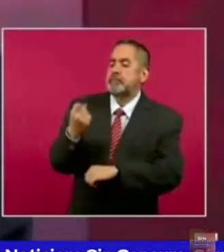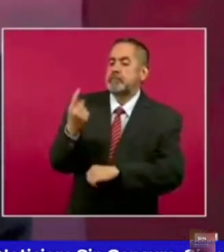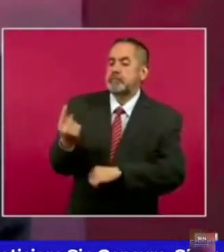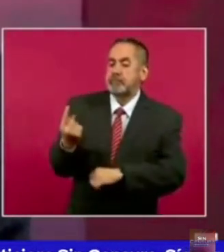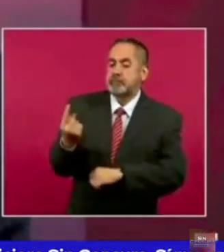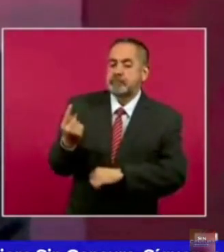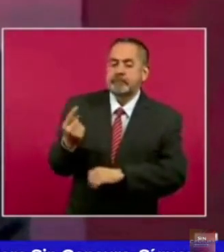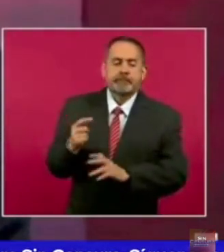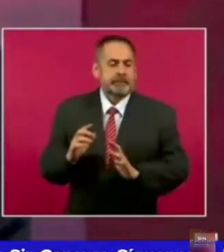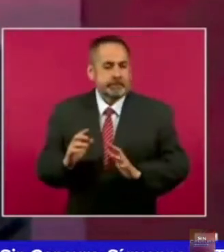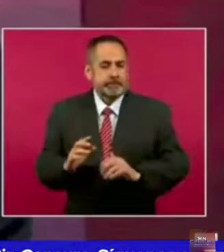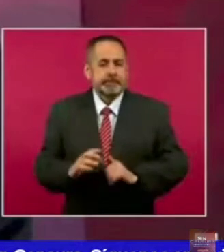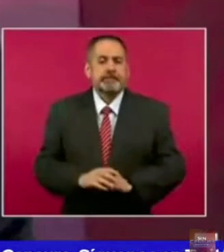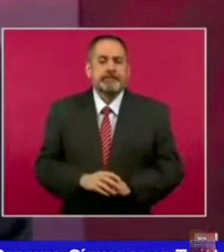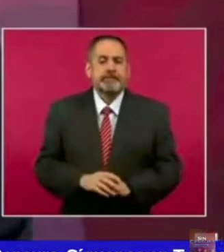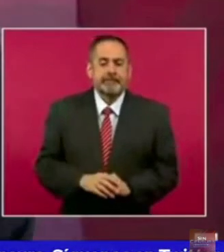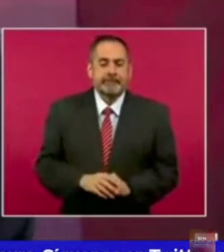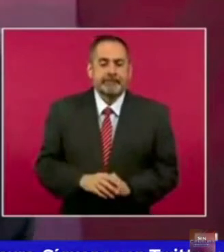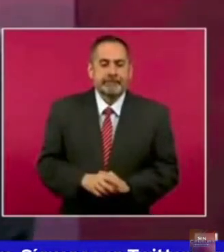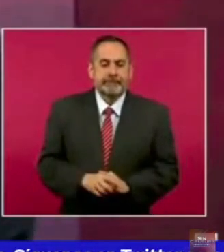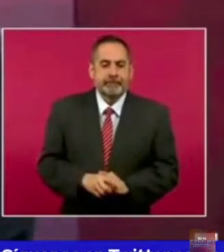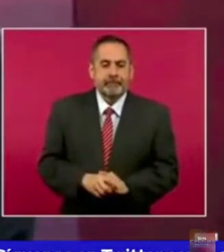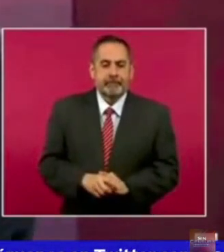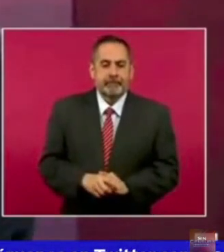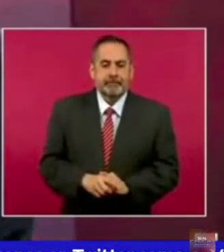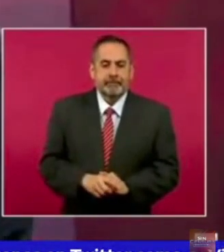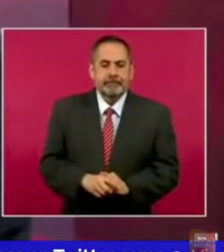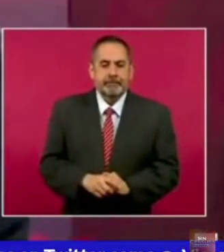Ayer un